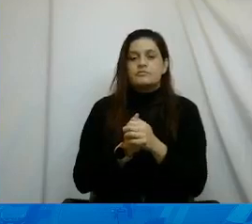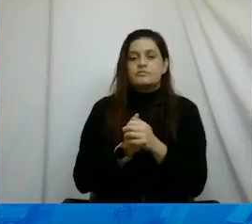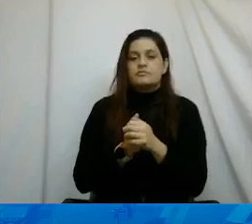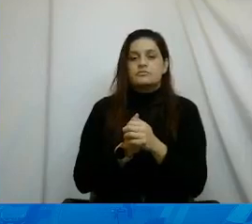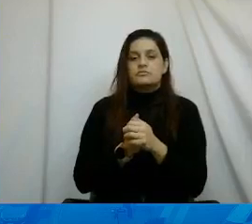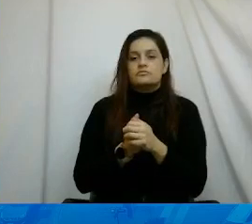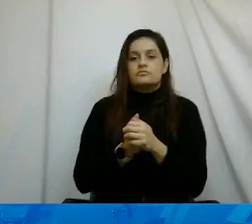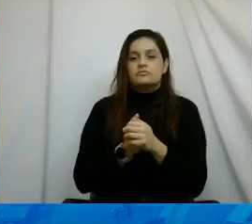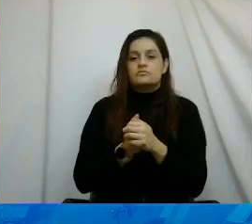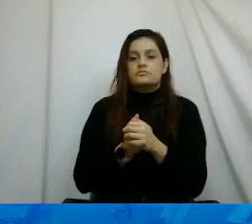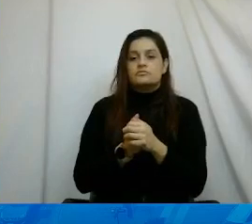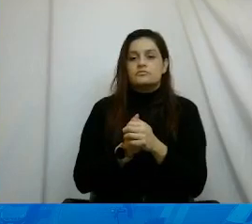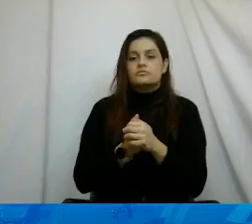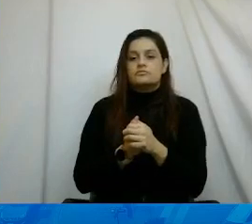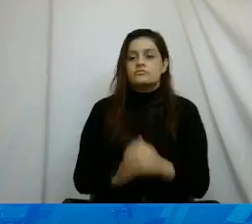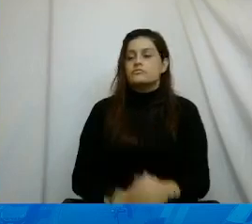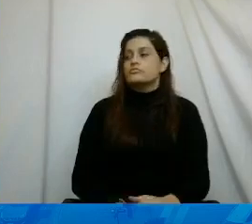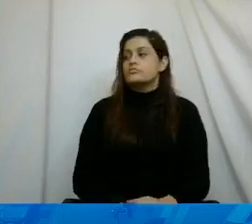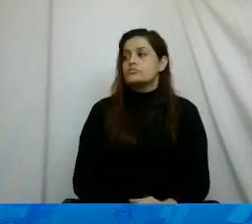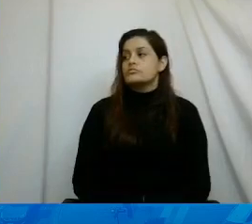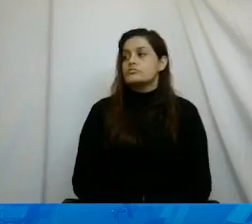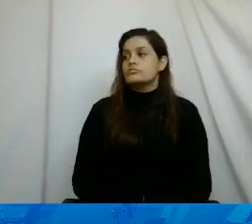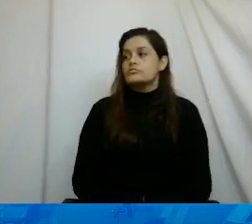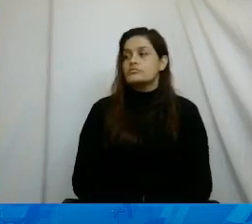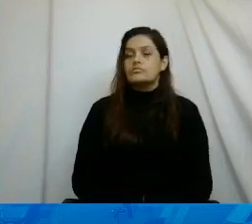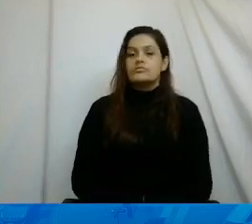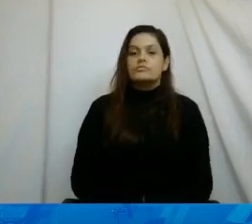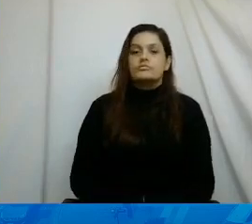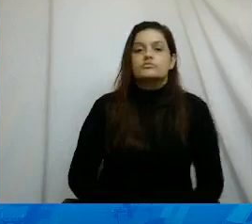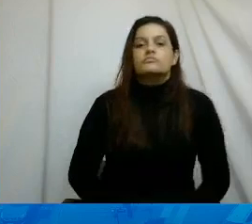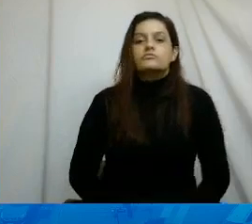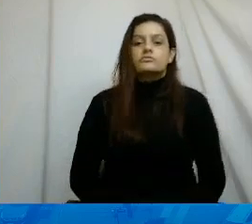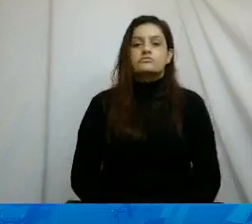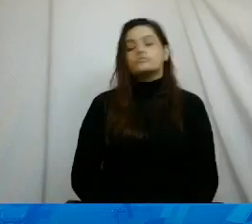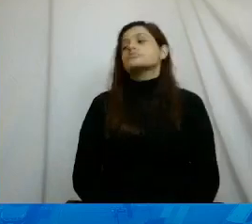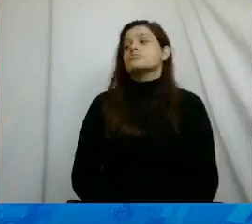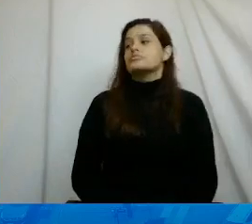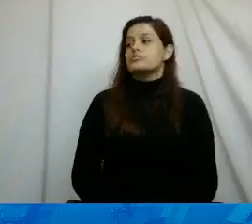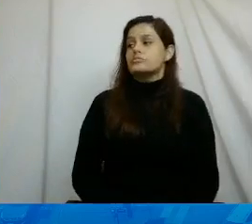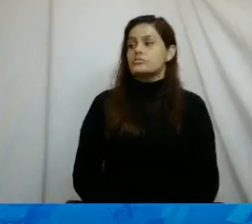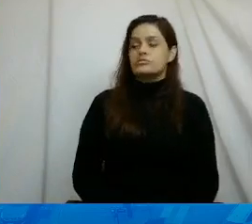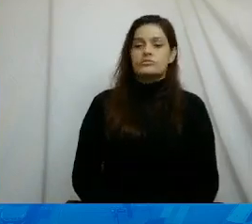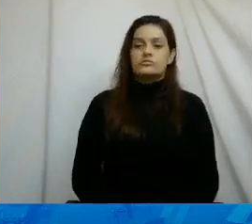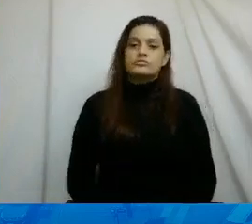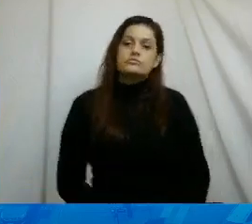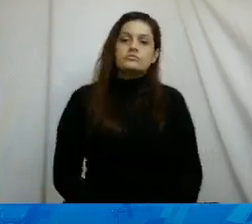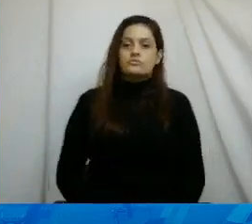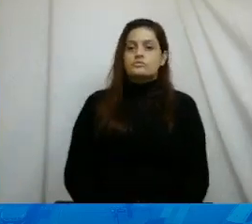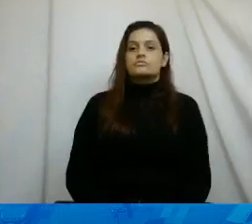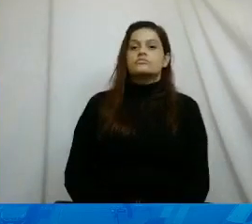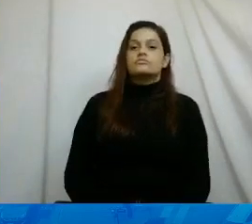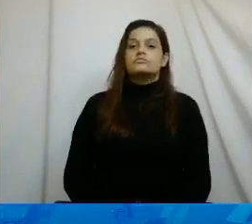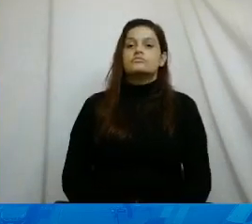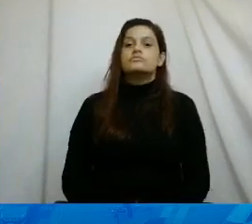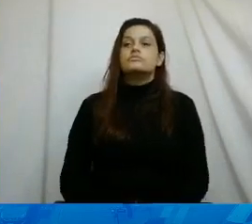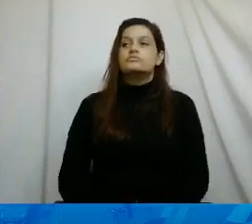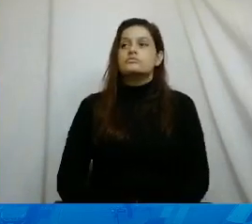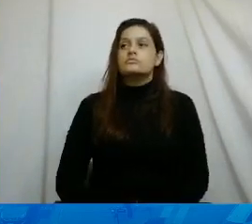Creo que no hay ninguna solicitud, concejal, pero ahí se aclaró también sobre los puntos que usted puso en este